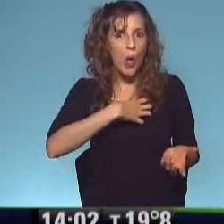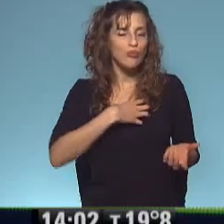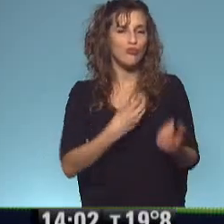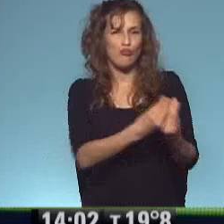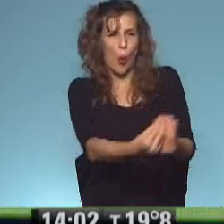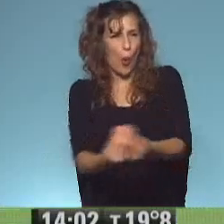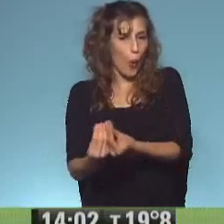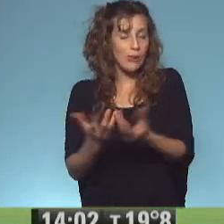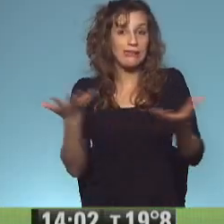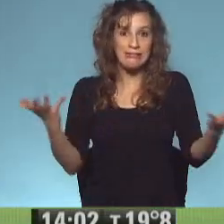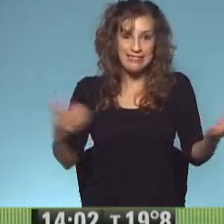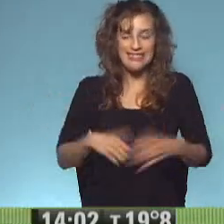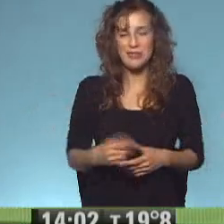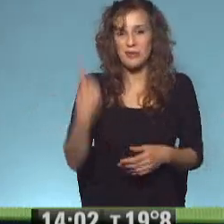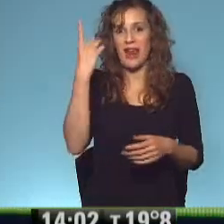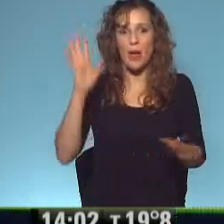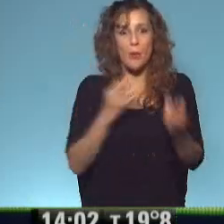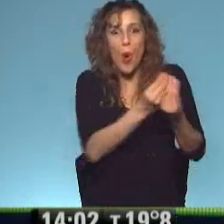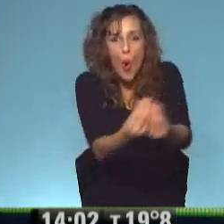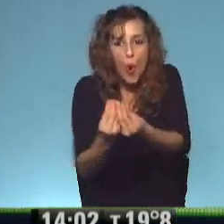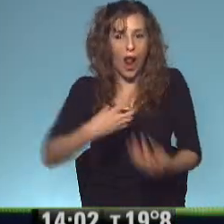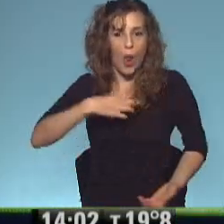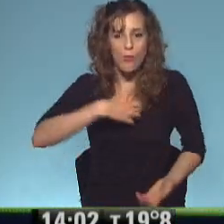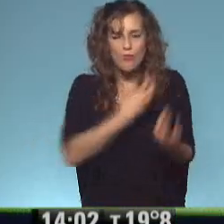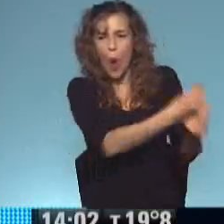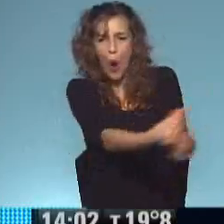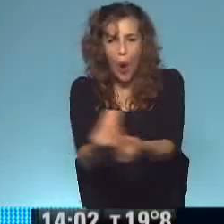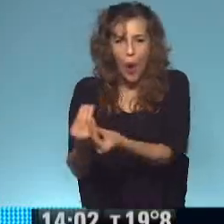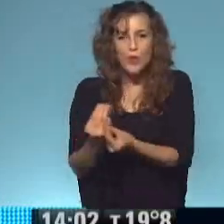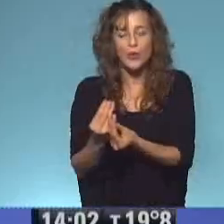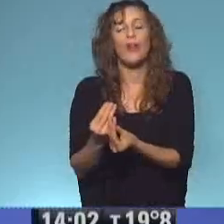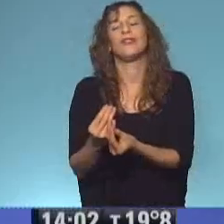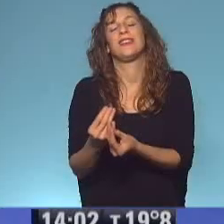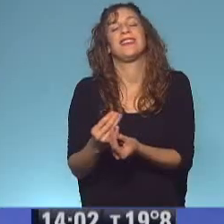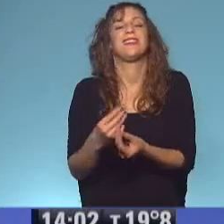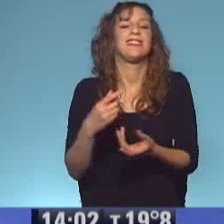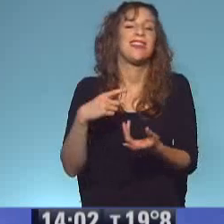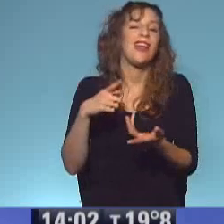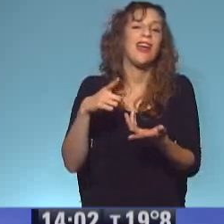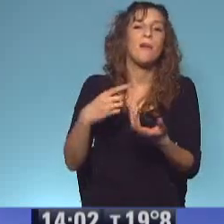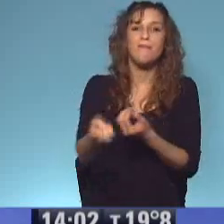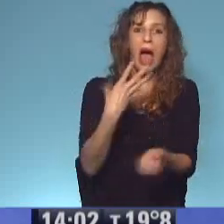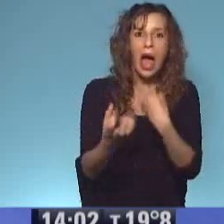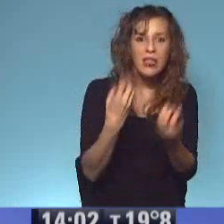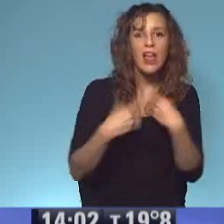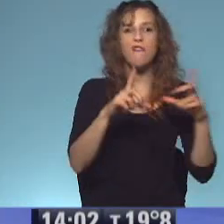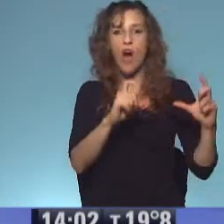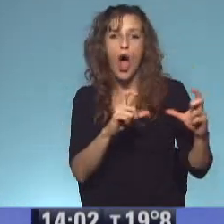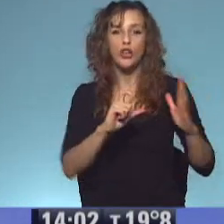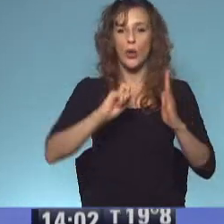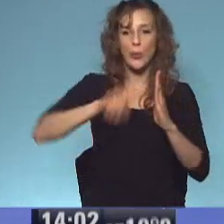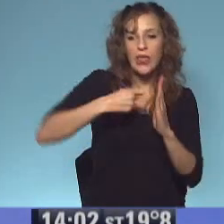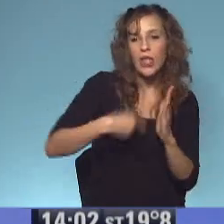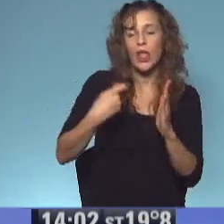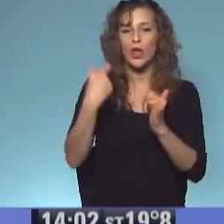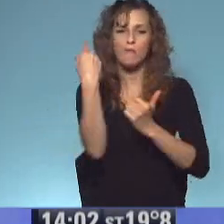No, nunca tuve tantos alumnos. Son un montón. Sí, son un montón. Sí, un montón. Te hacen preguntas, hacen la tarea, mandan fotos. Es